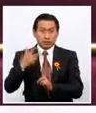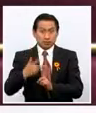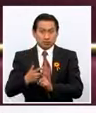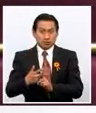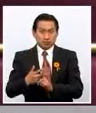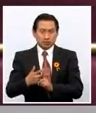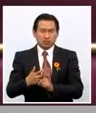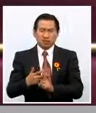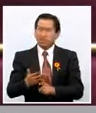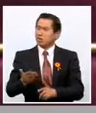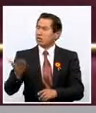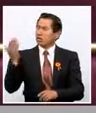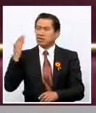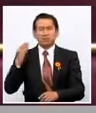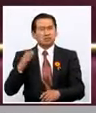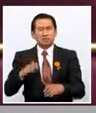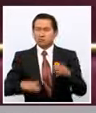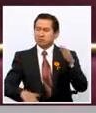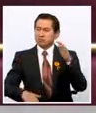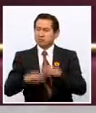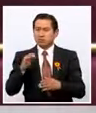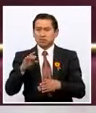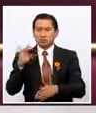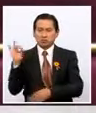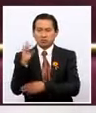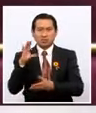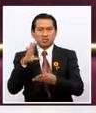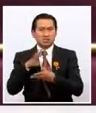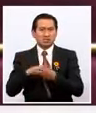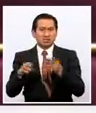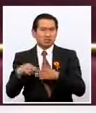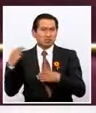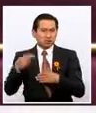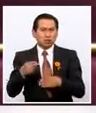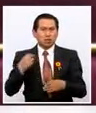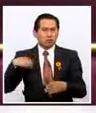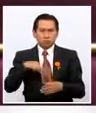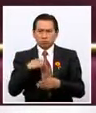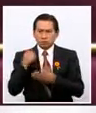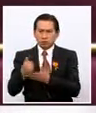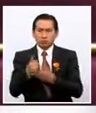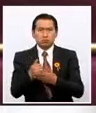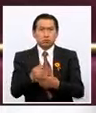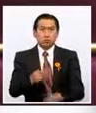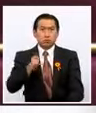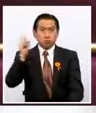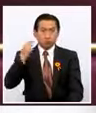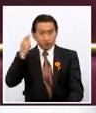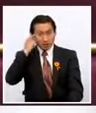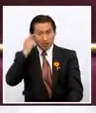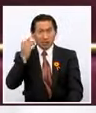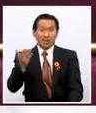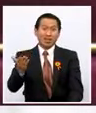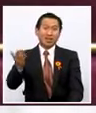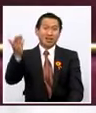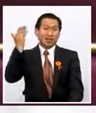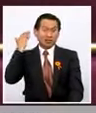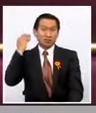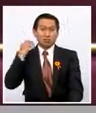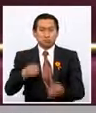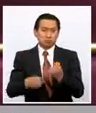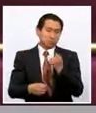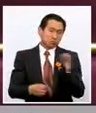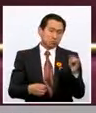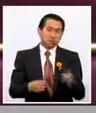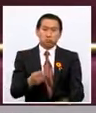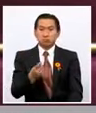de lo que se ha hecho en la historia de la salud de nuestro país los anteriores gobiernos de la izquierda o de